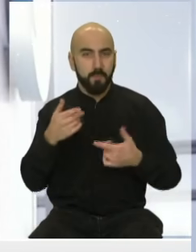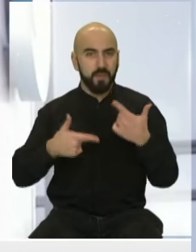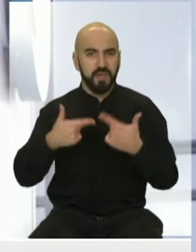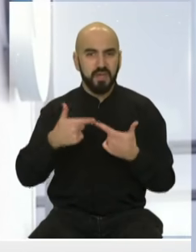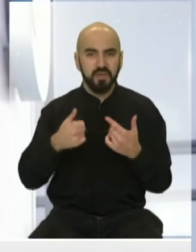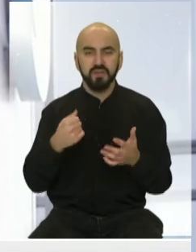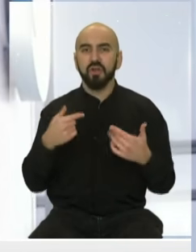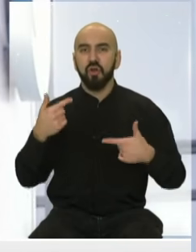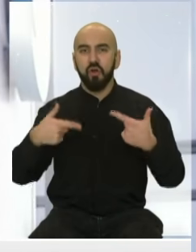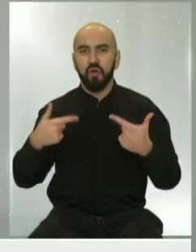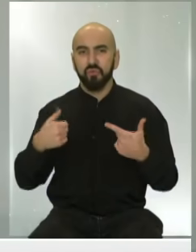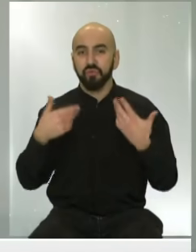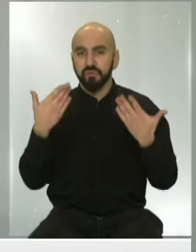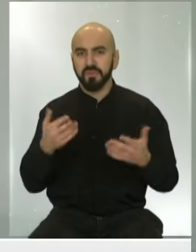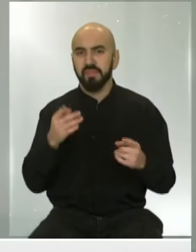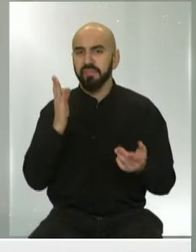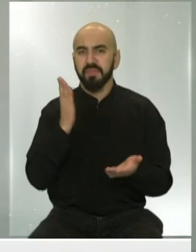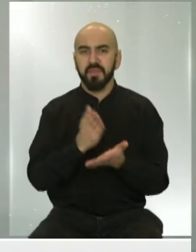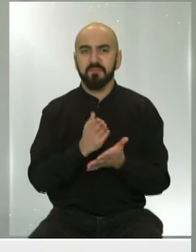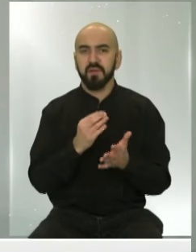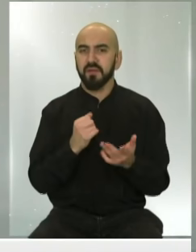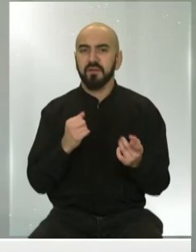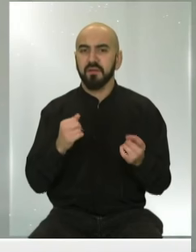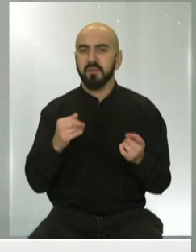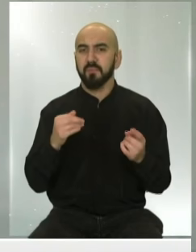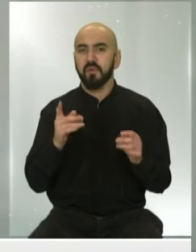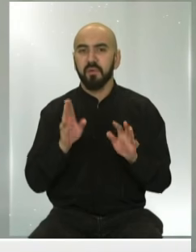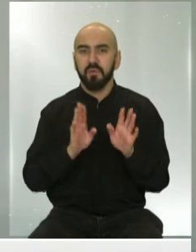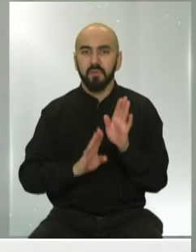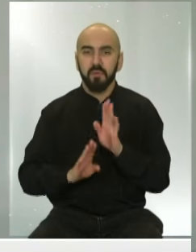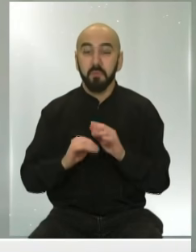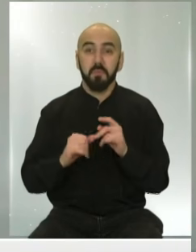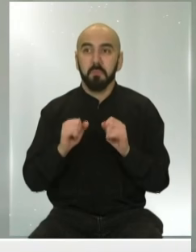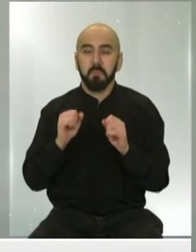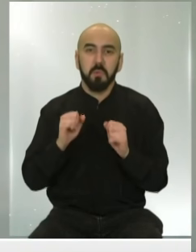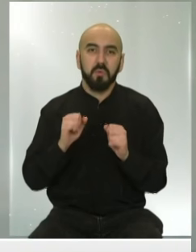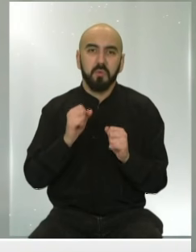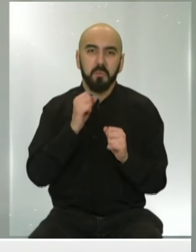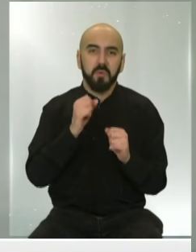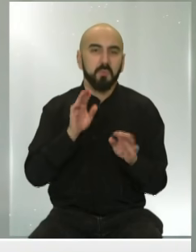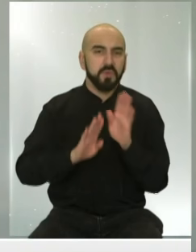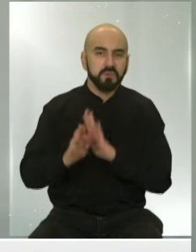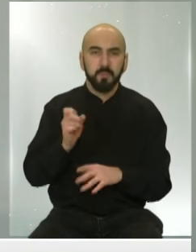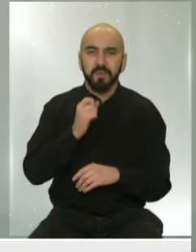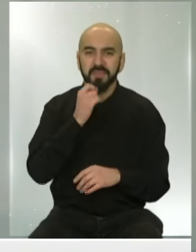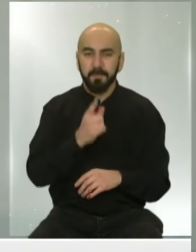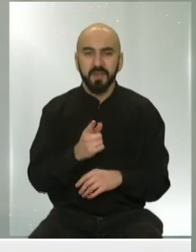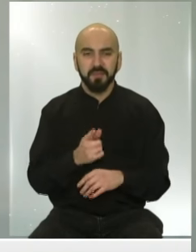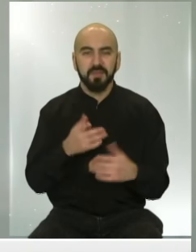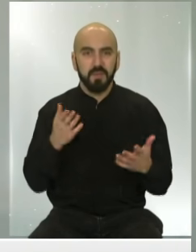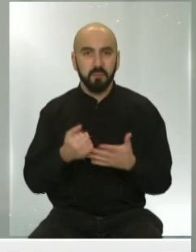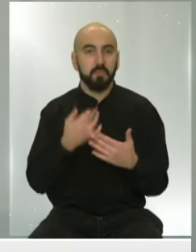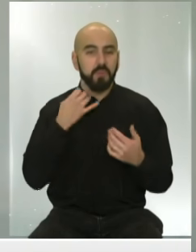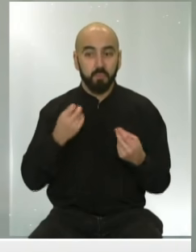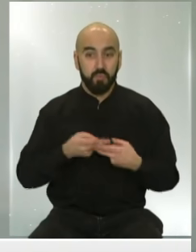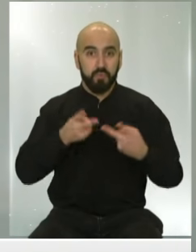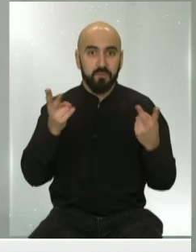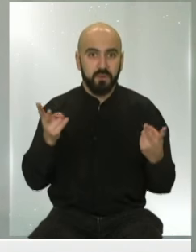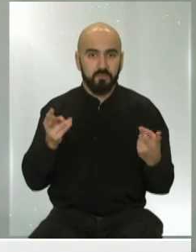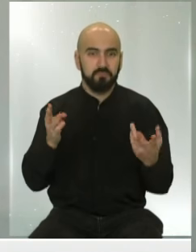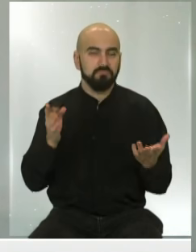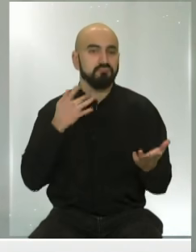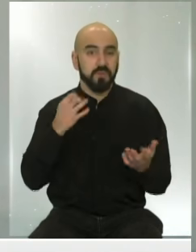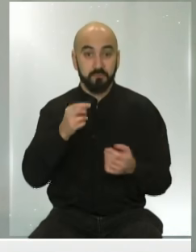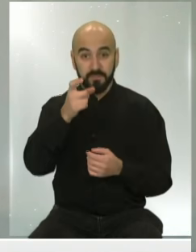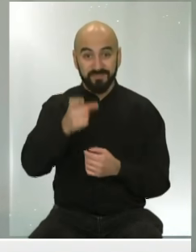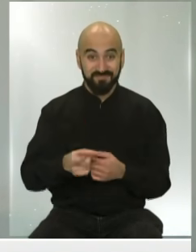debería costarles a estas compañías sus protecciones en contra de demandas relacionadas a lo que se publica en las plataformas. Al ser consultado el fundador